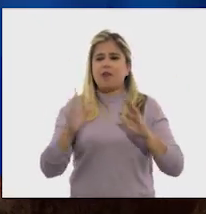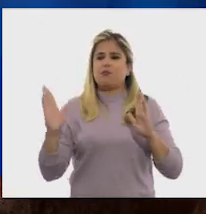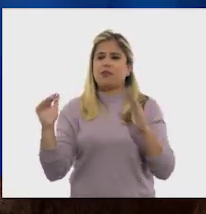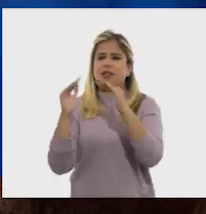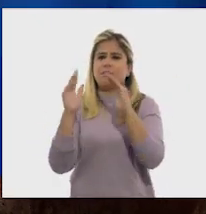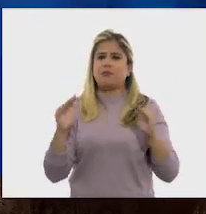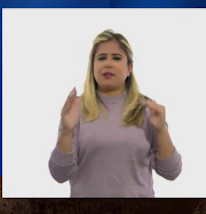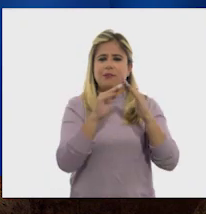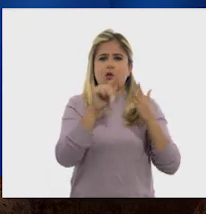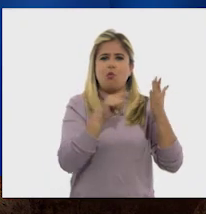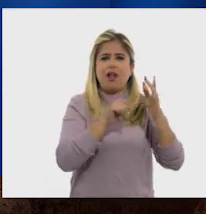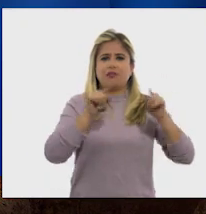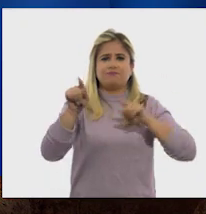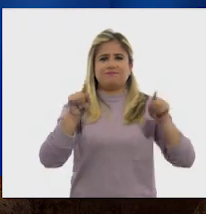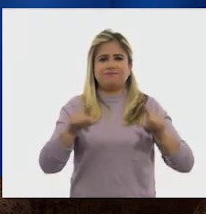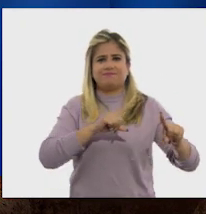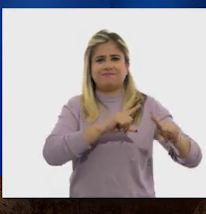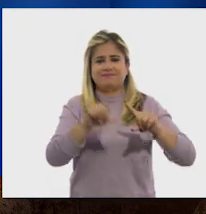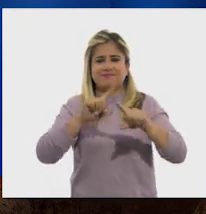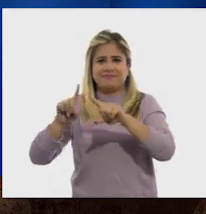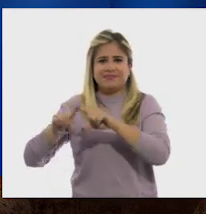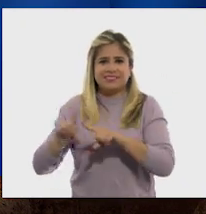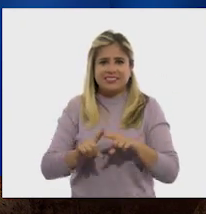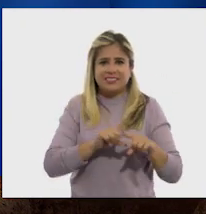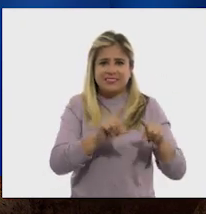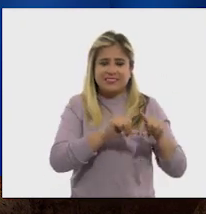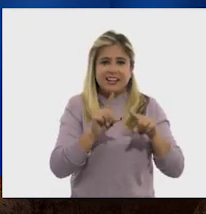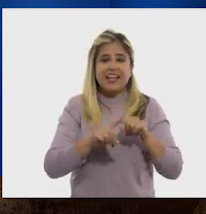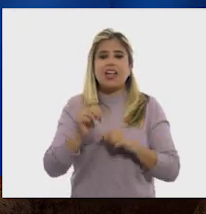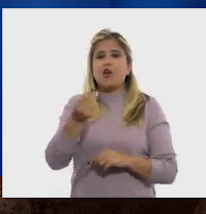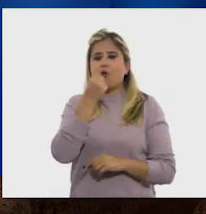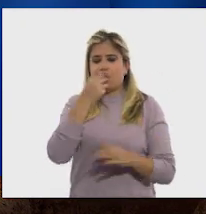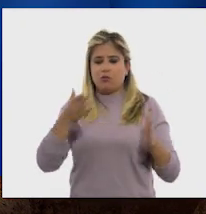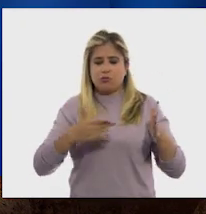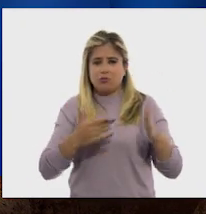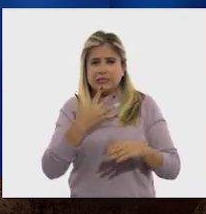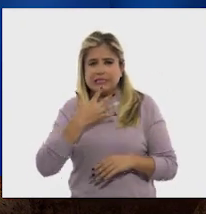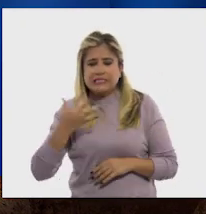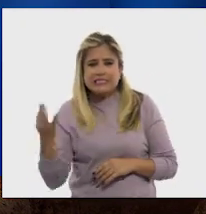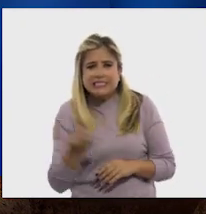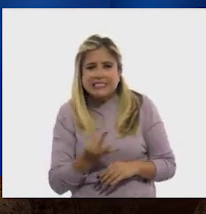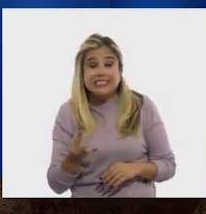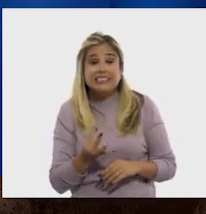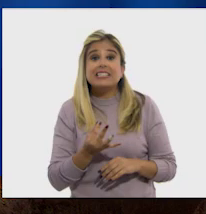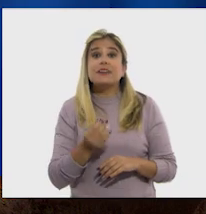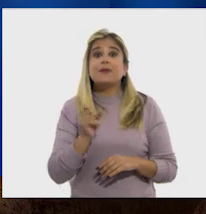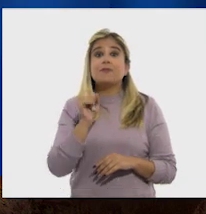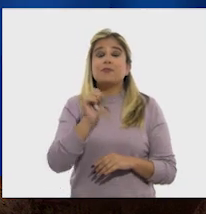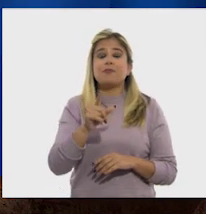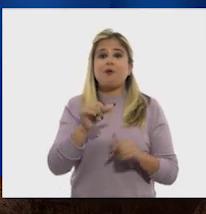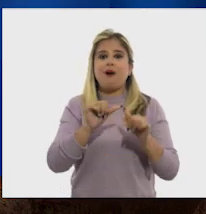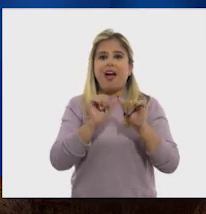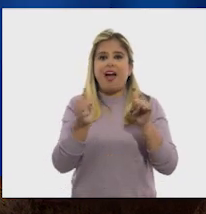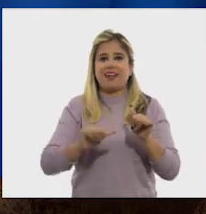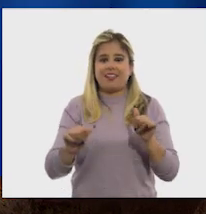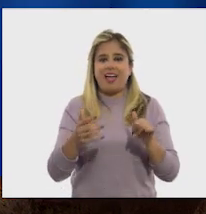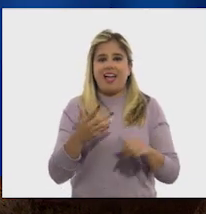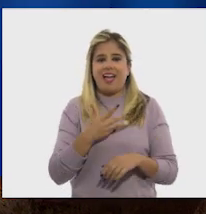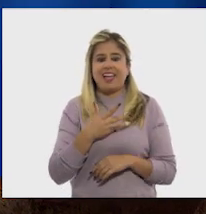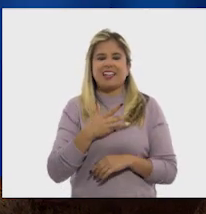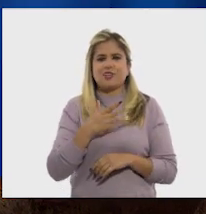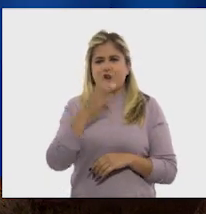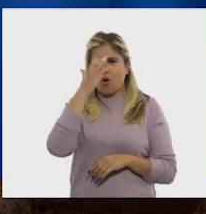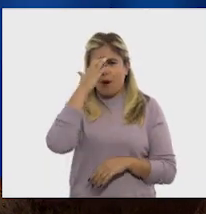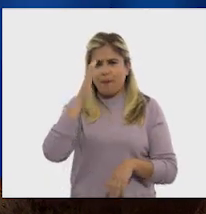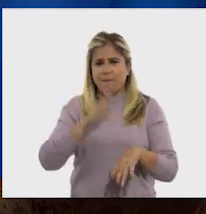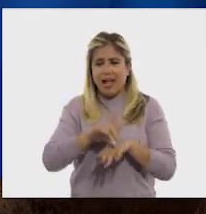arqueológicas que influyeron en las tradiciones, la gastronomía y, por supuesto, en las artesanías. Conozcamos